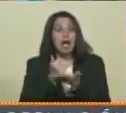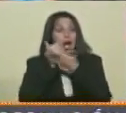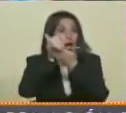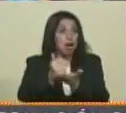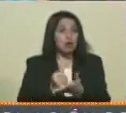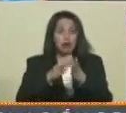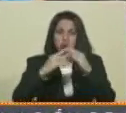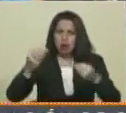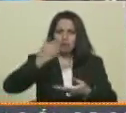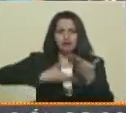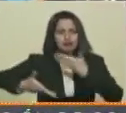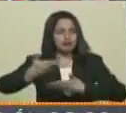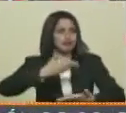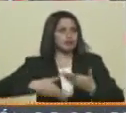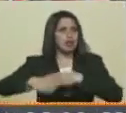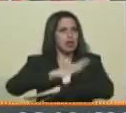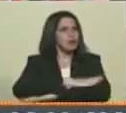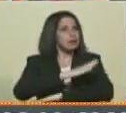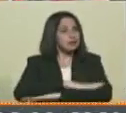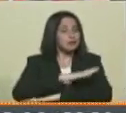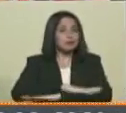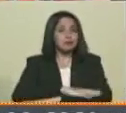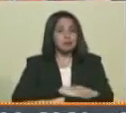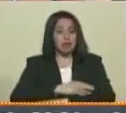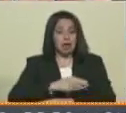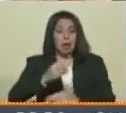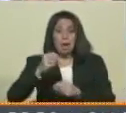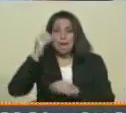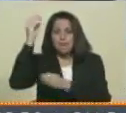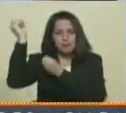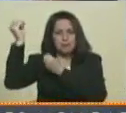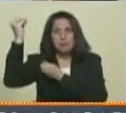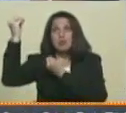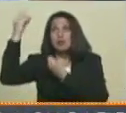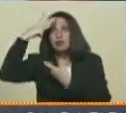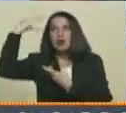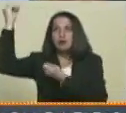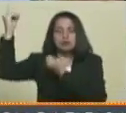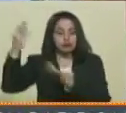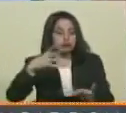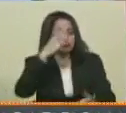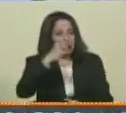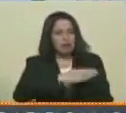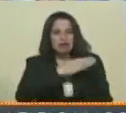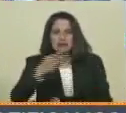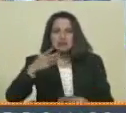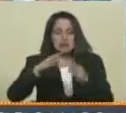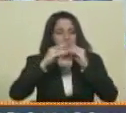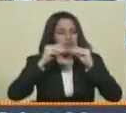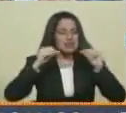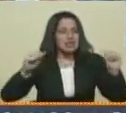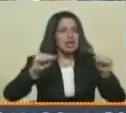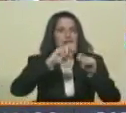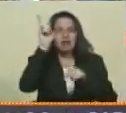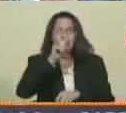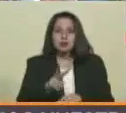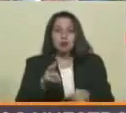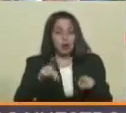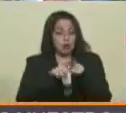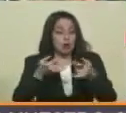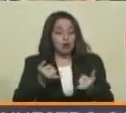coexistir en este bello país, en esta tierra bendita que es Venezuela. ¿Por quién? Por nuestros hijos, por nuestras hijas. Sin que